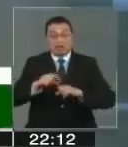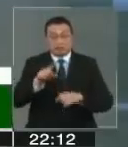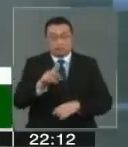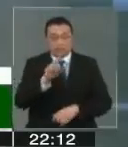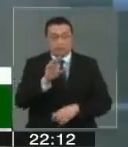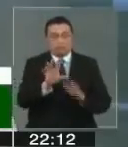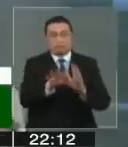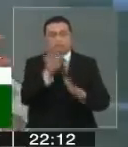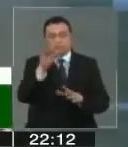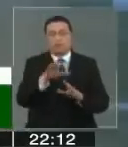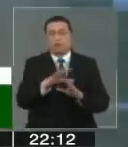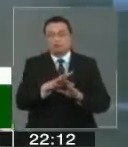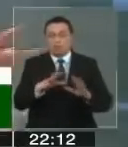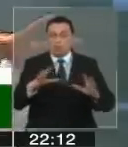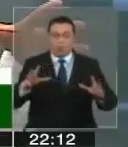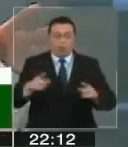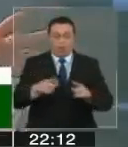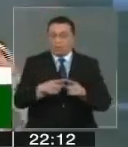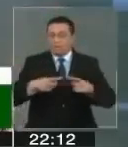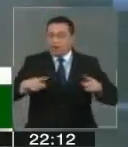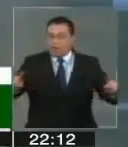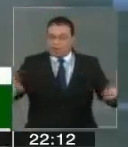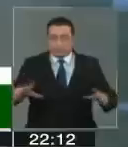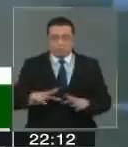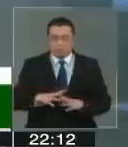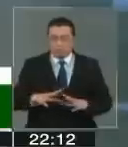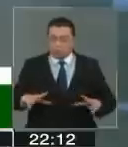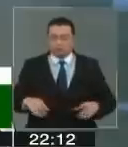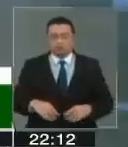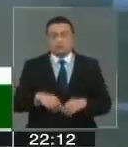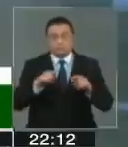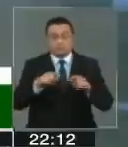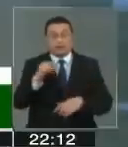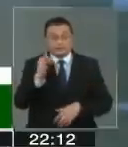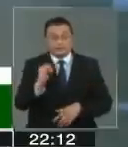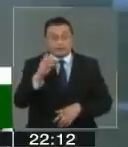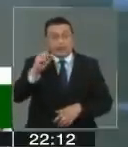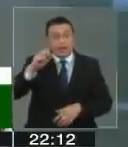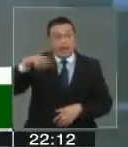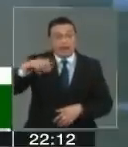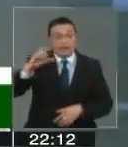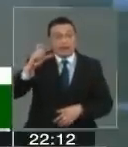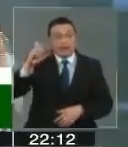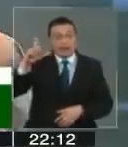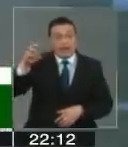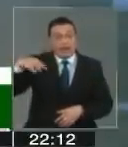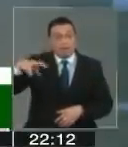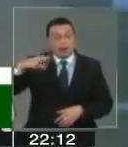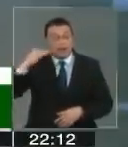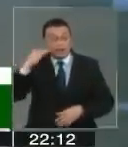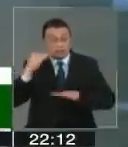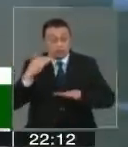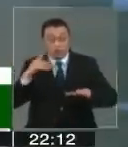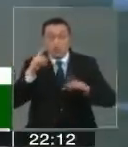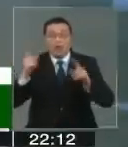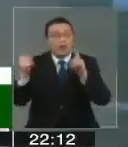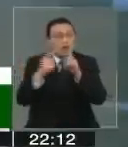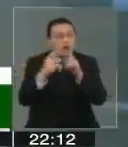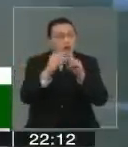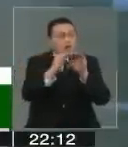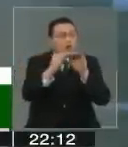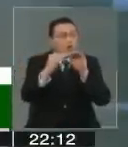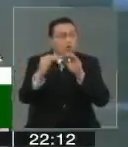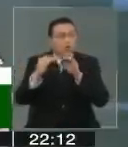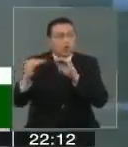se nota una gran brecha, digamos, ¿ya? Ahora, sí, los niños con Angelman comparten muchas características similares,